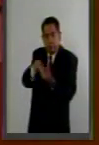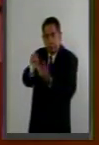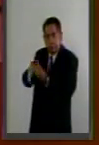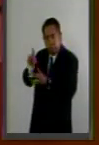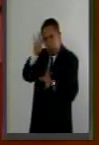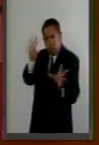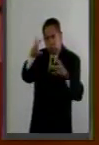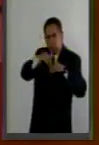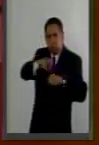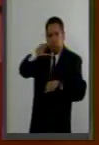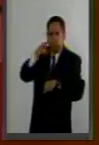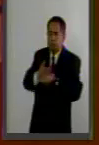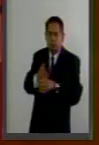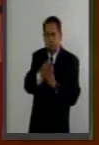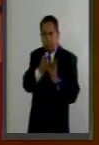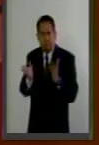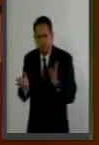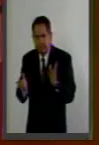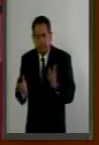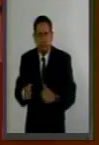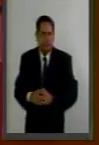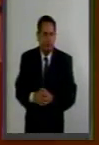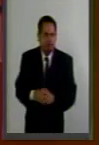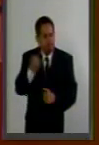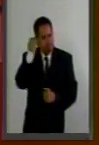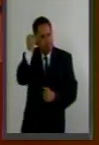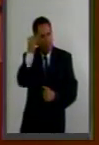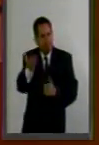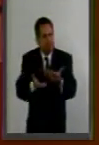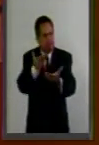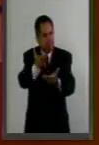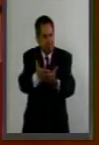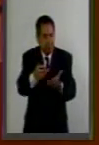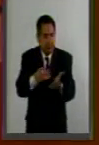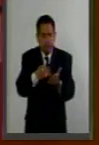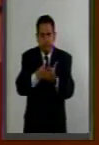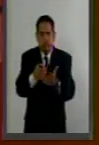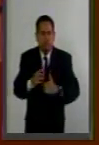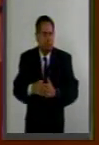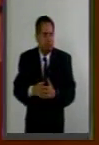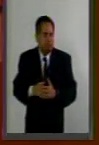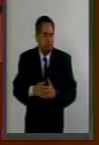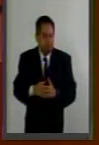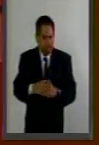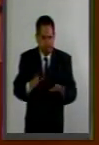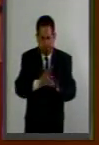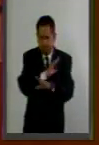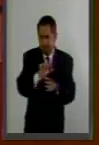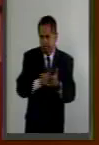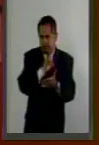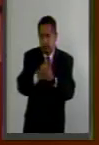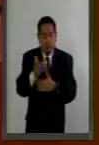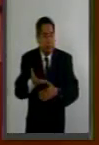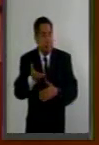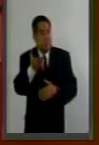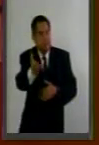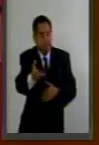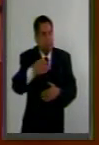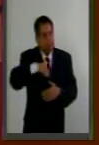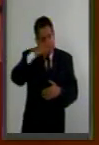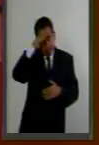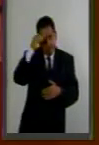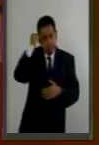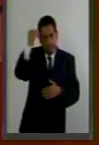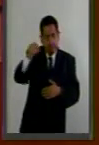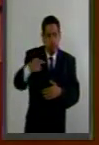la constitucional. Proponemos nosotros con esta reforma, proponemos crear